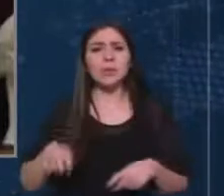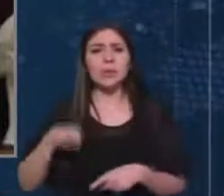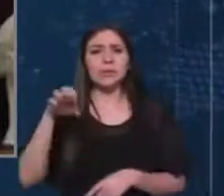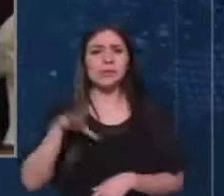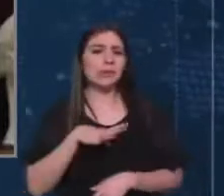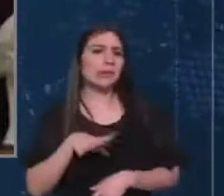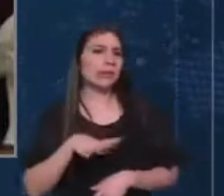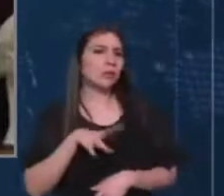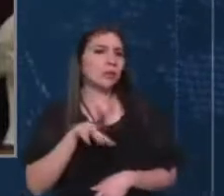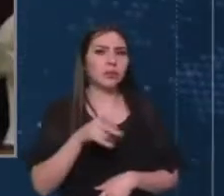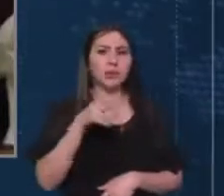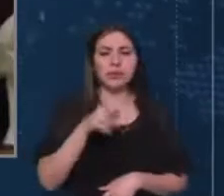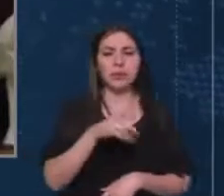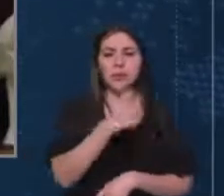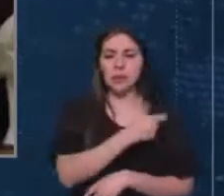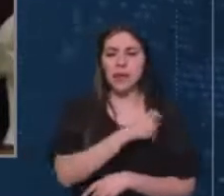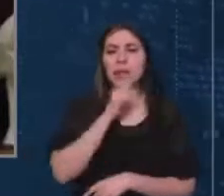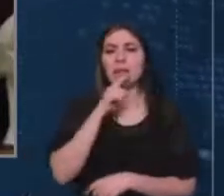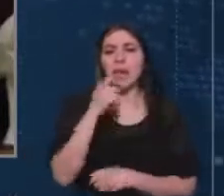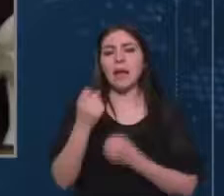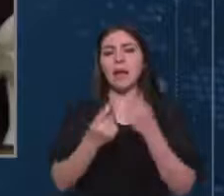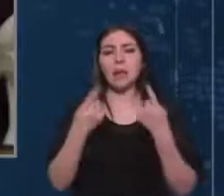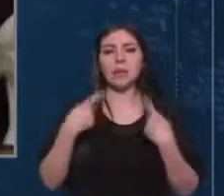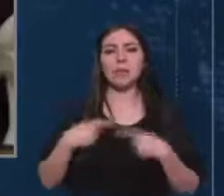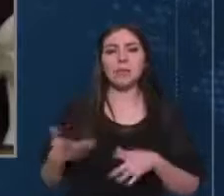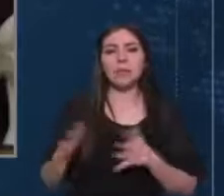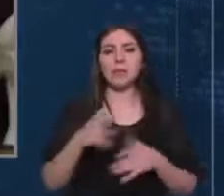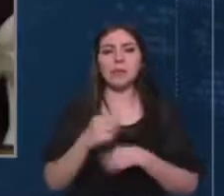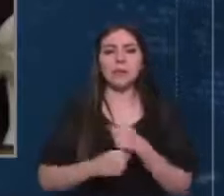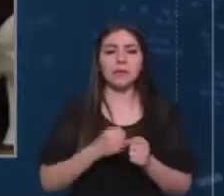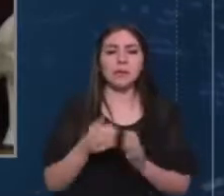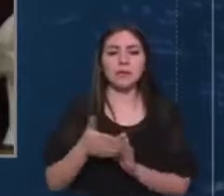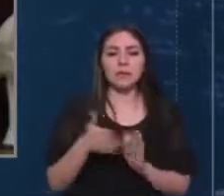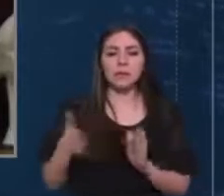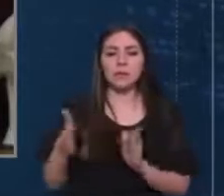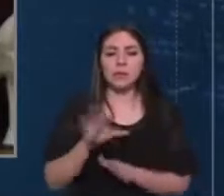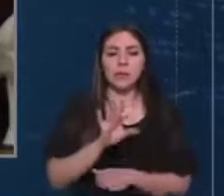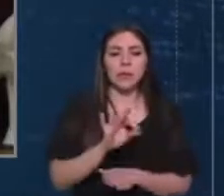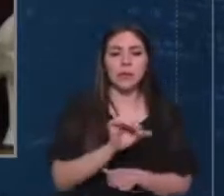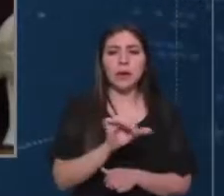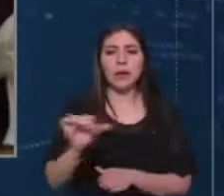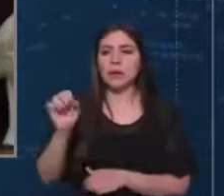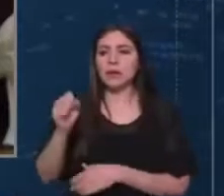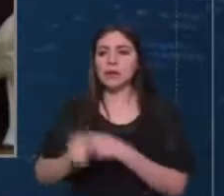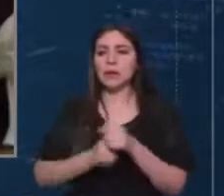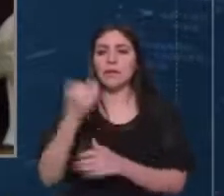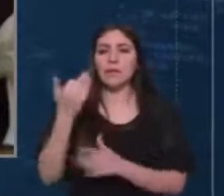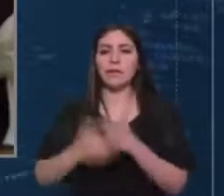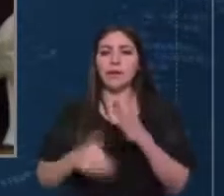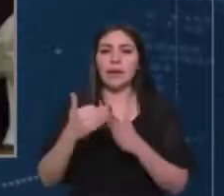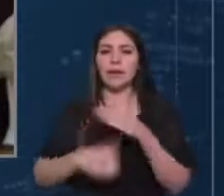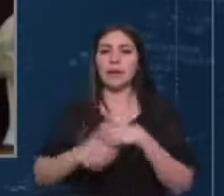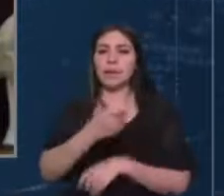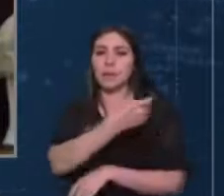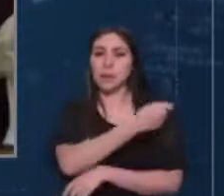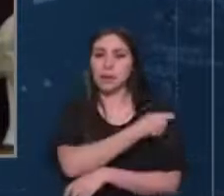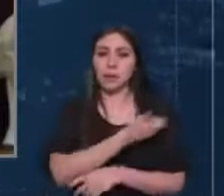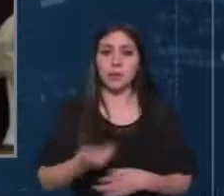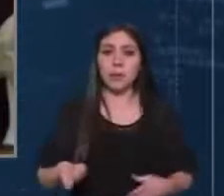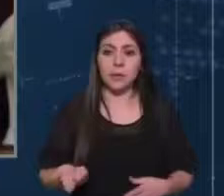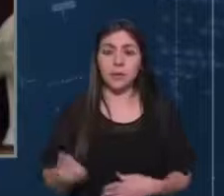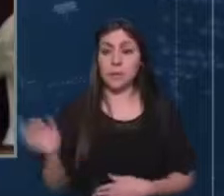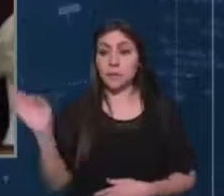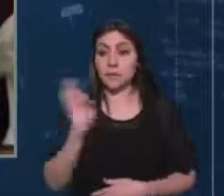hay cierto porcentaje de personas entre finalmente 40 a 60 años que aún faltan de vacunar. Entonces, si se abre